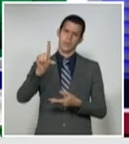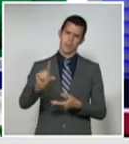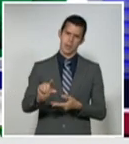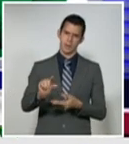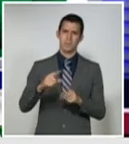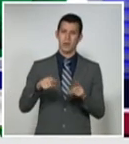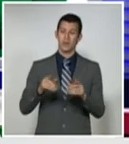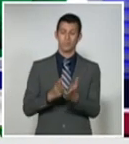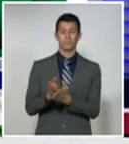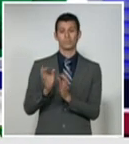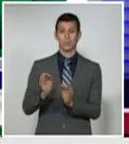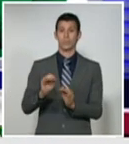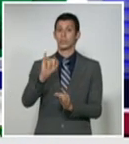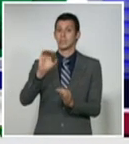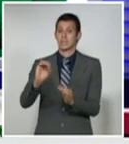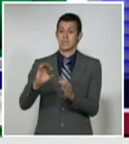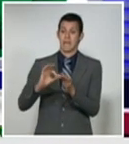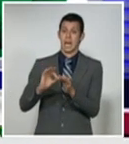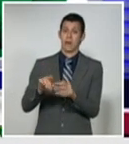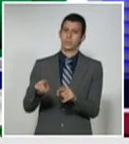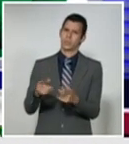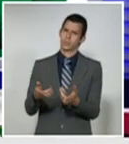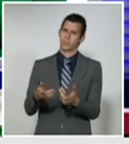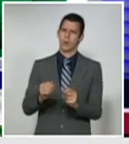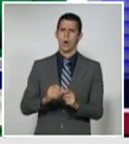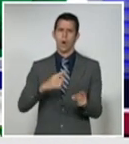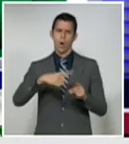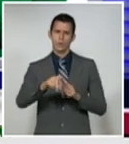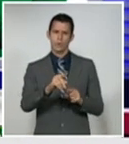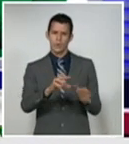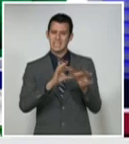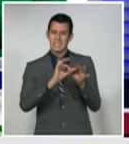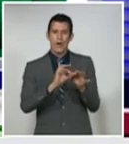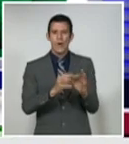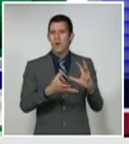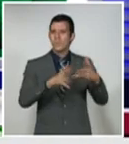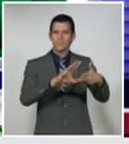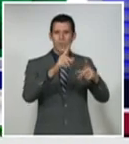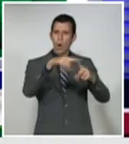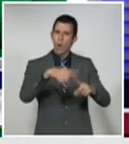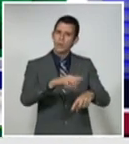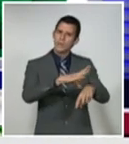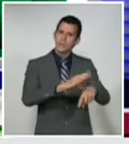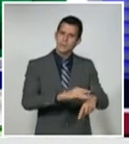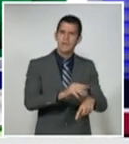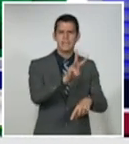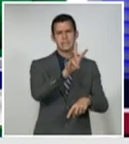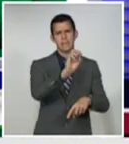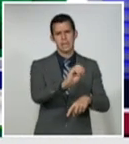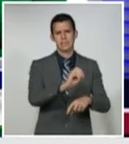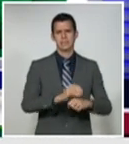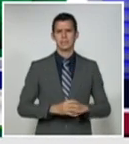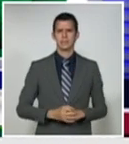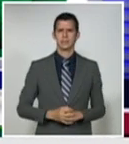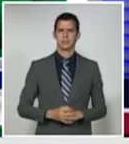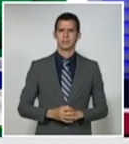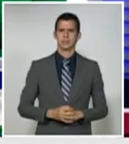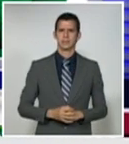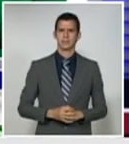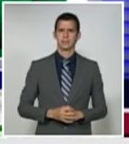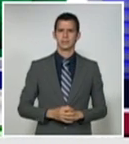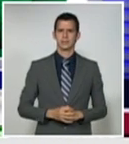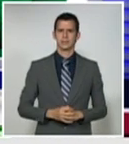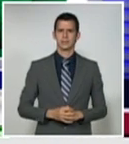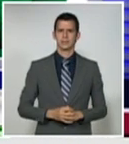30 críticos, se incrementa uno más con el riesgo que tiene un paciente crítico en su evolución,